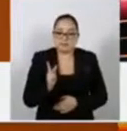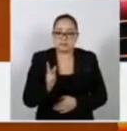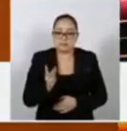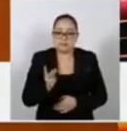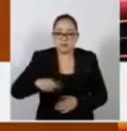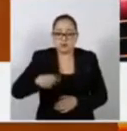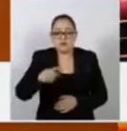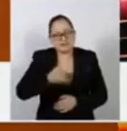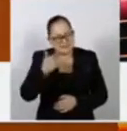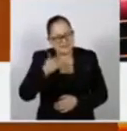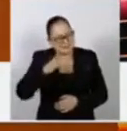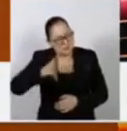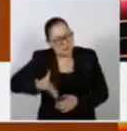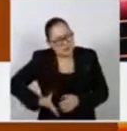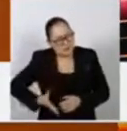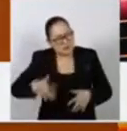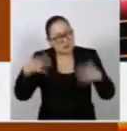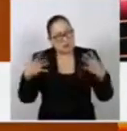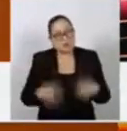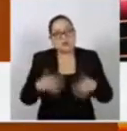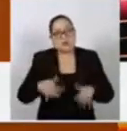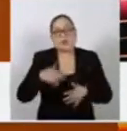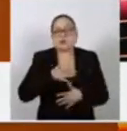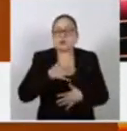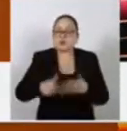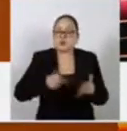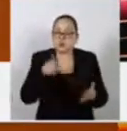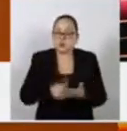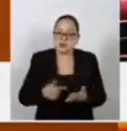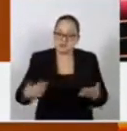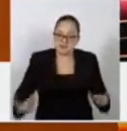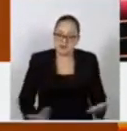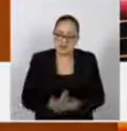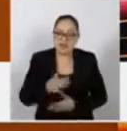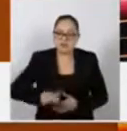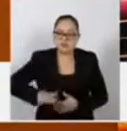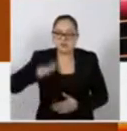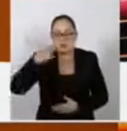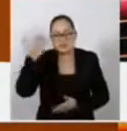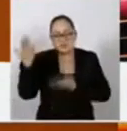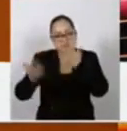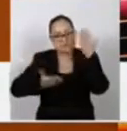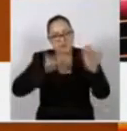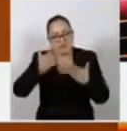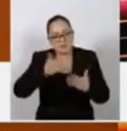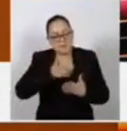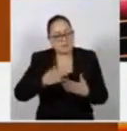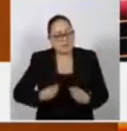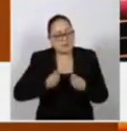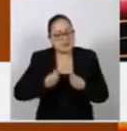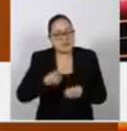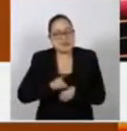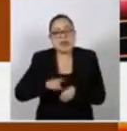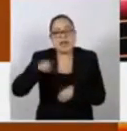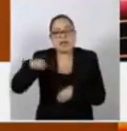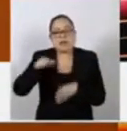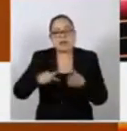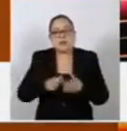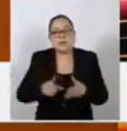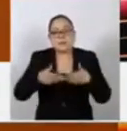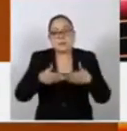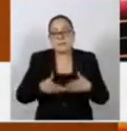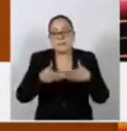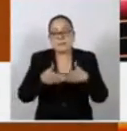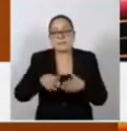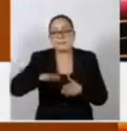pudiera sentirme más orgullosa de haber nacido, crecido, estudiado y hacer mi vida diaria en el puerto de Veracruz.